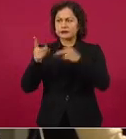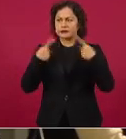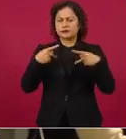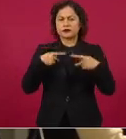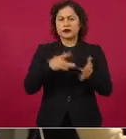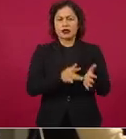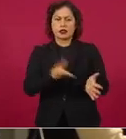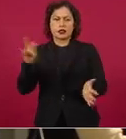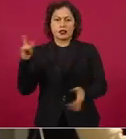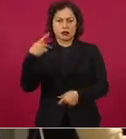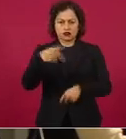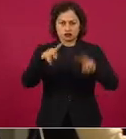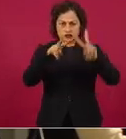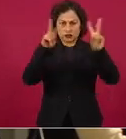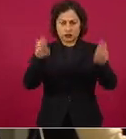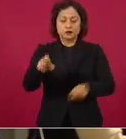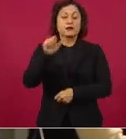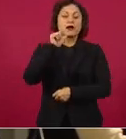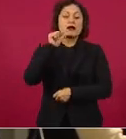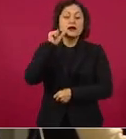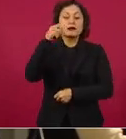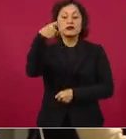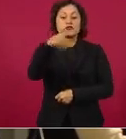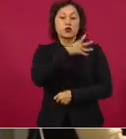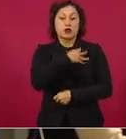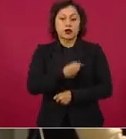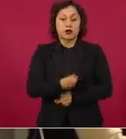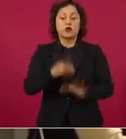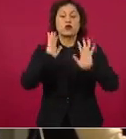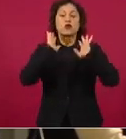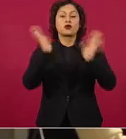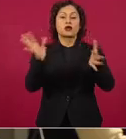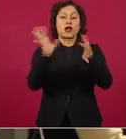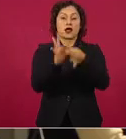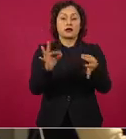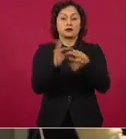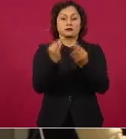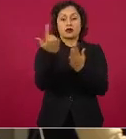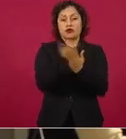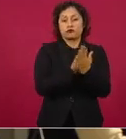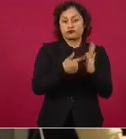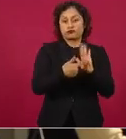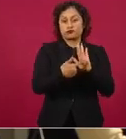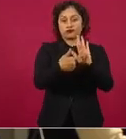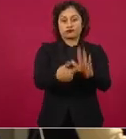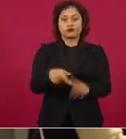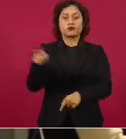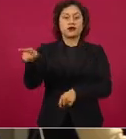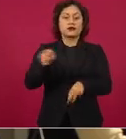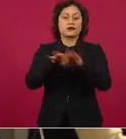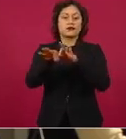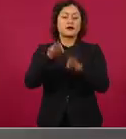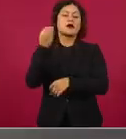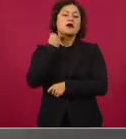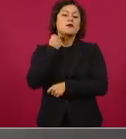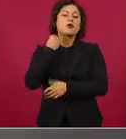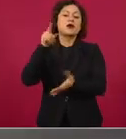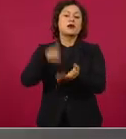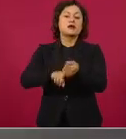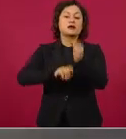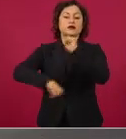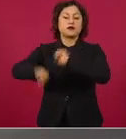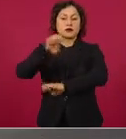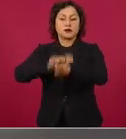Y también ayer su hijo ya dio una explicación de sus ingresos, dice que trabaja como abogado en esta empresa que